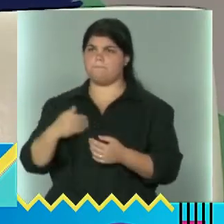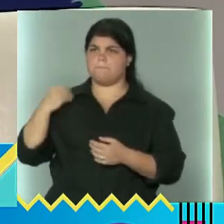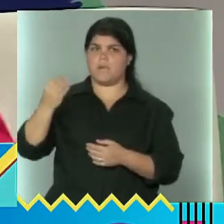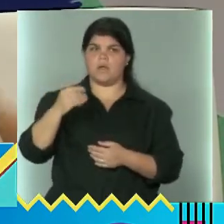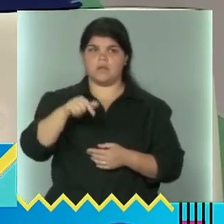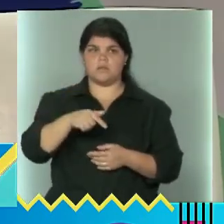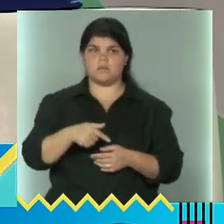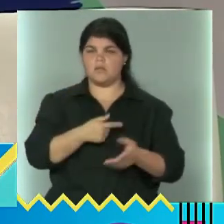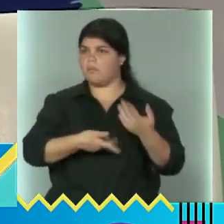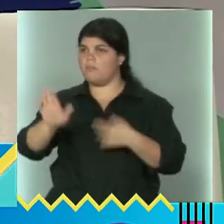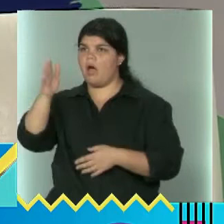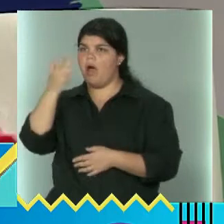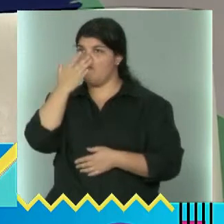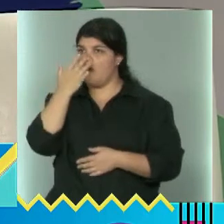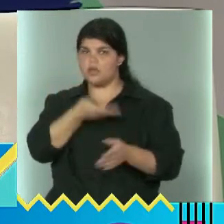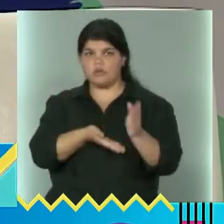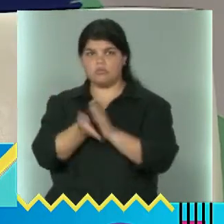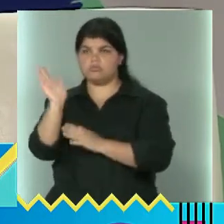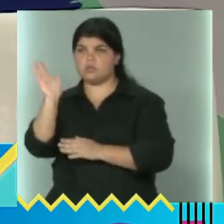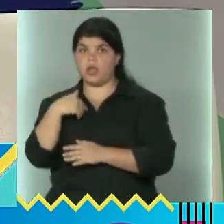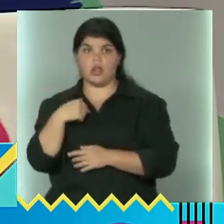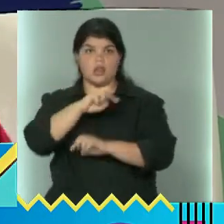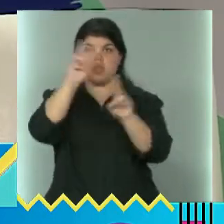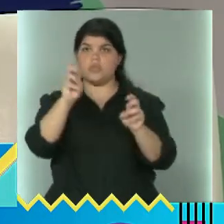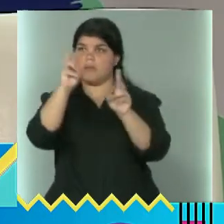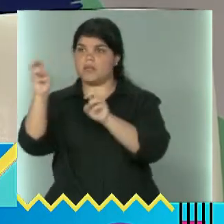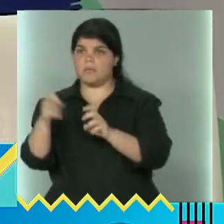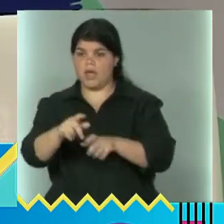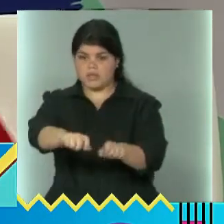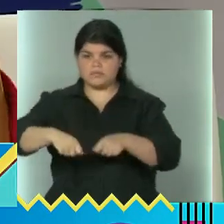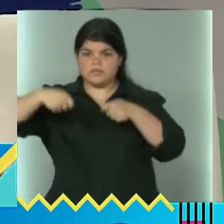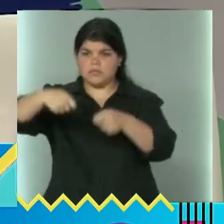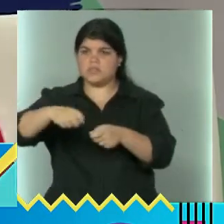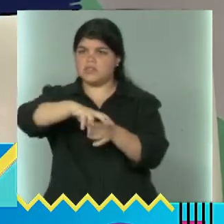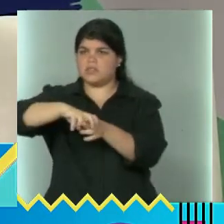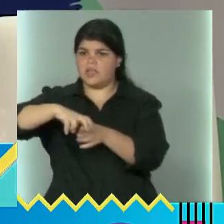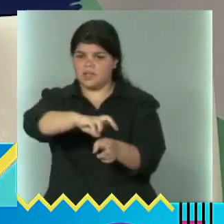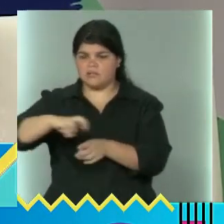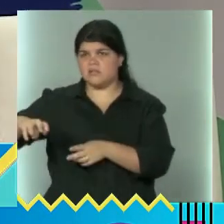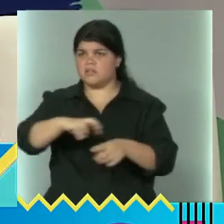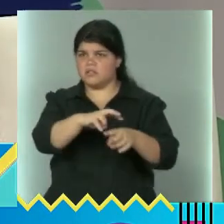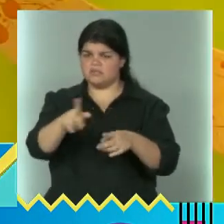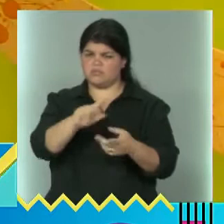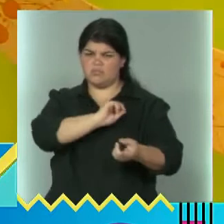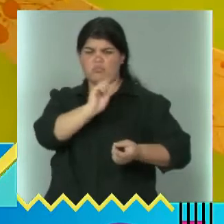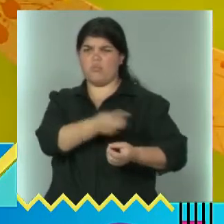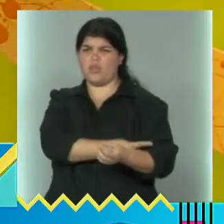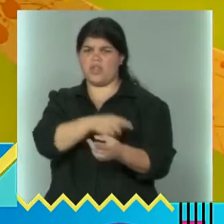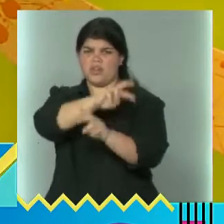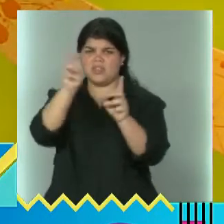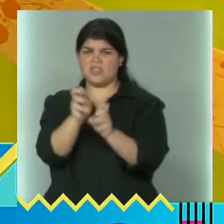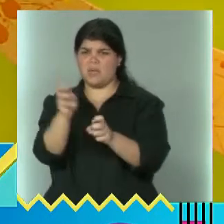para ir al baño y ya viene alguien a tomar sus temas, la silla. O sea, hay todo un tema alrededor del poder que es muy